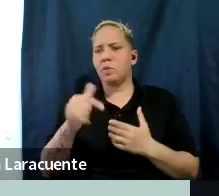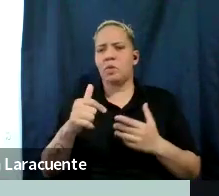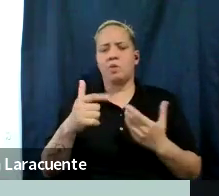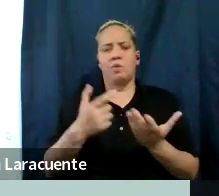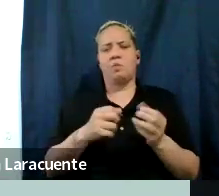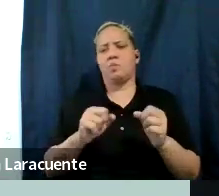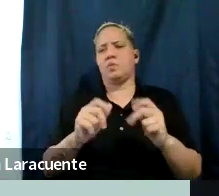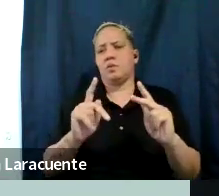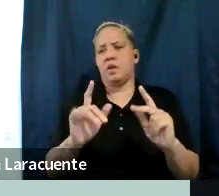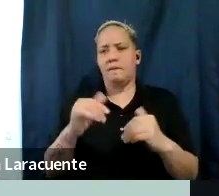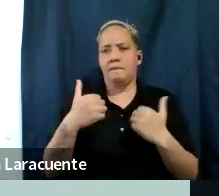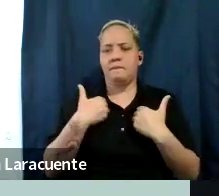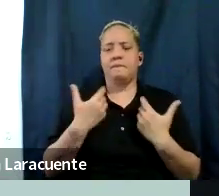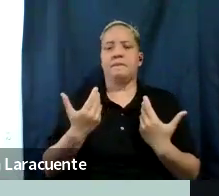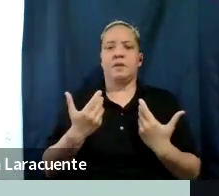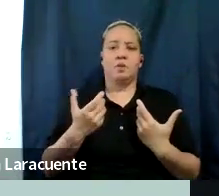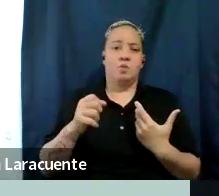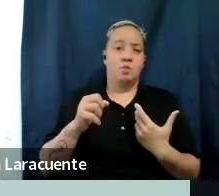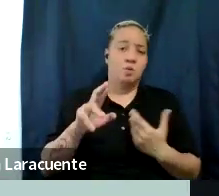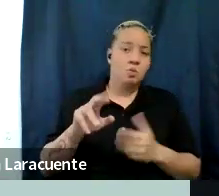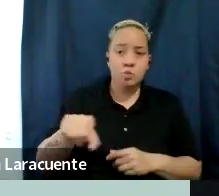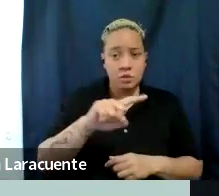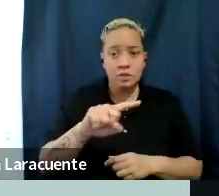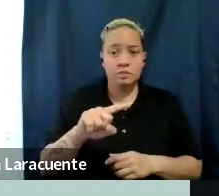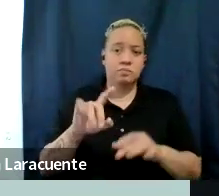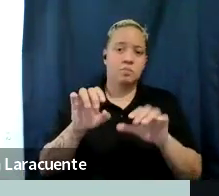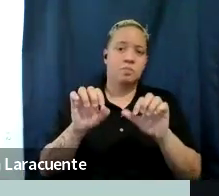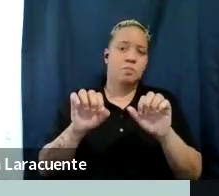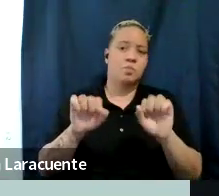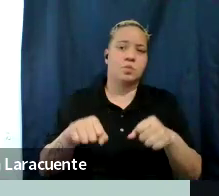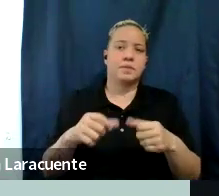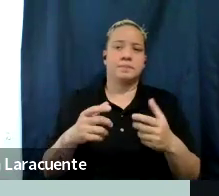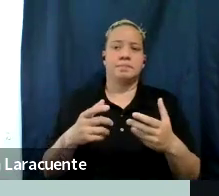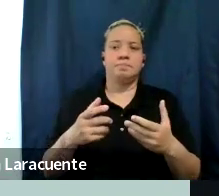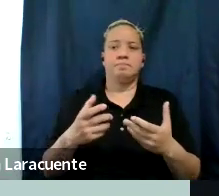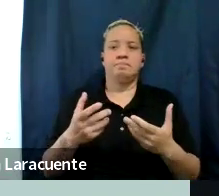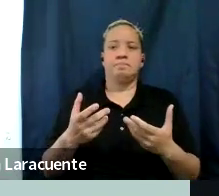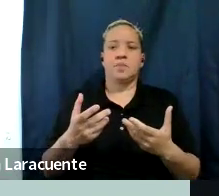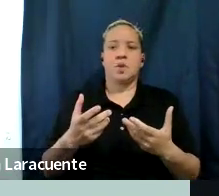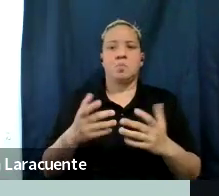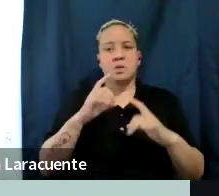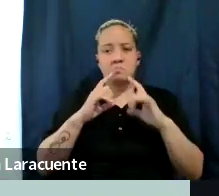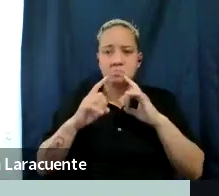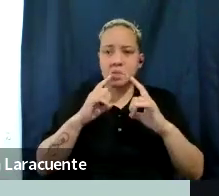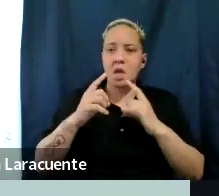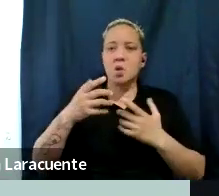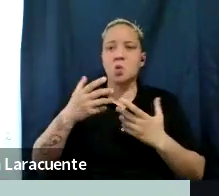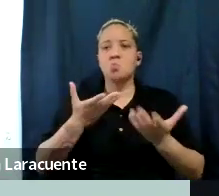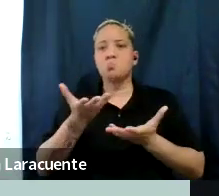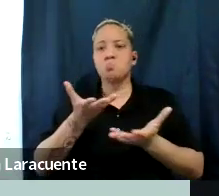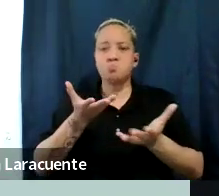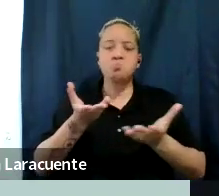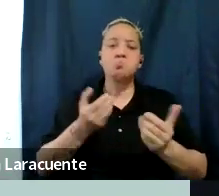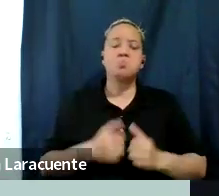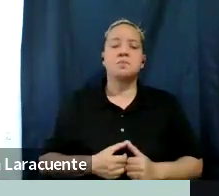oportunidad o tendrán ustedes oportunidad de poder entablar un diálogo y de